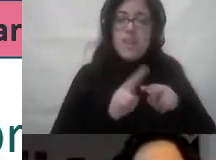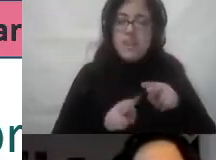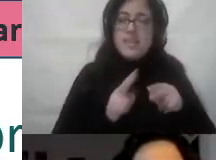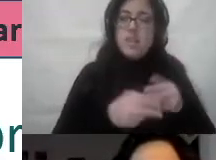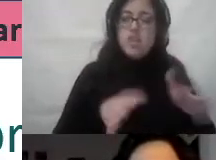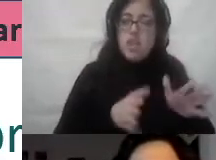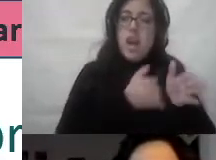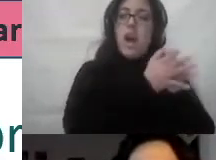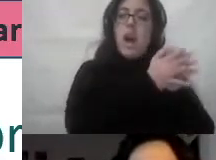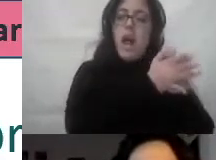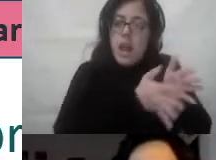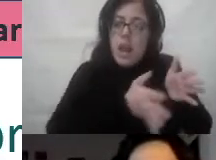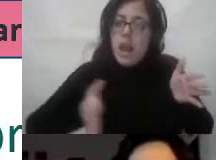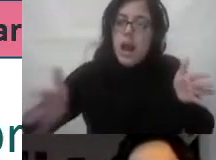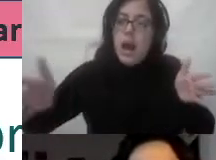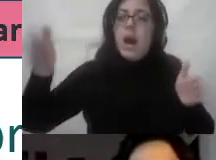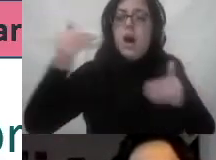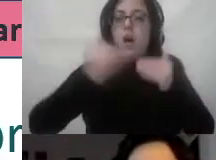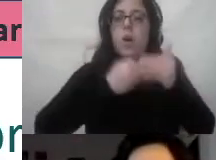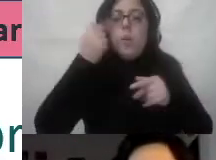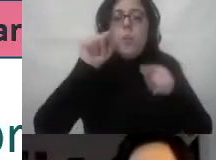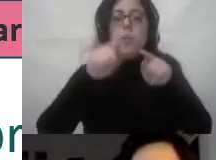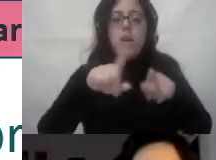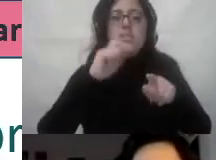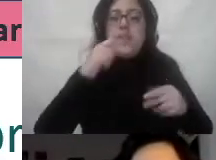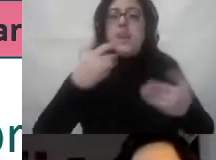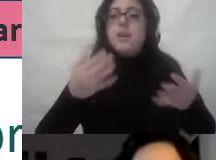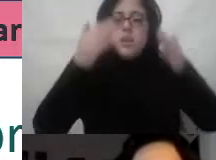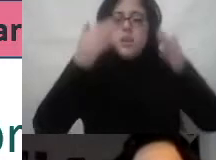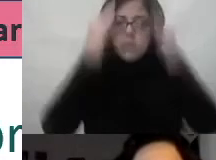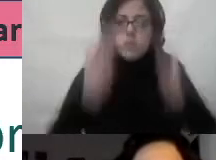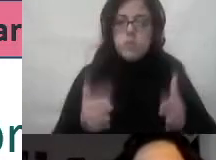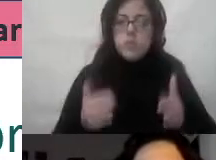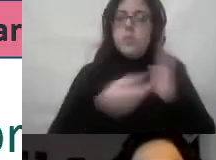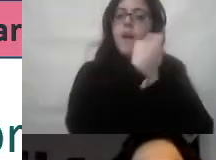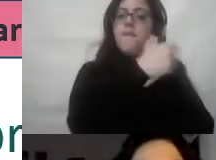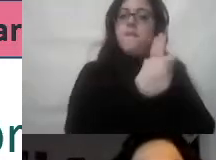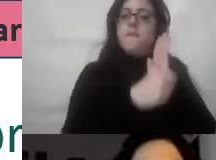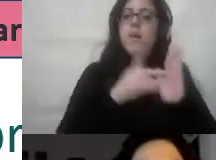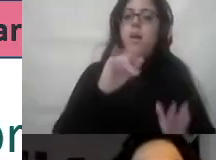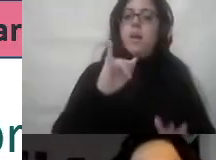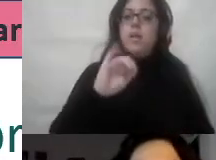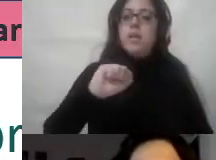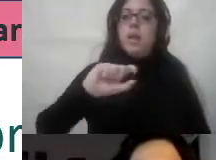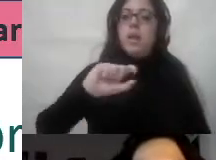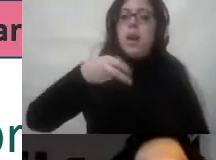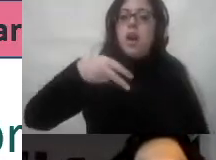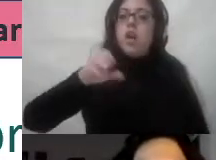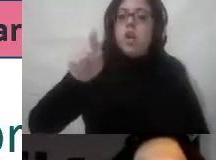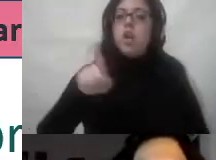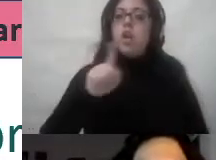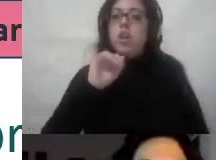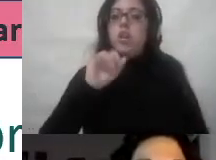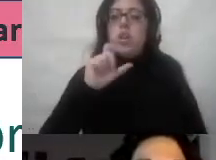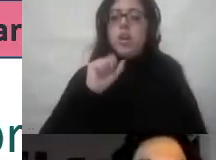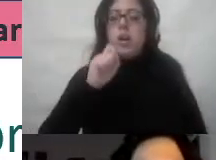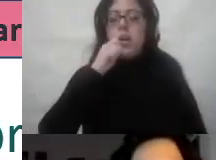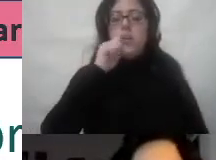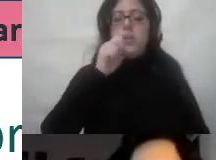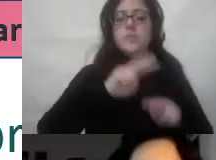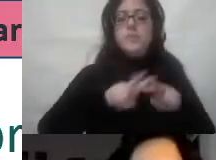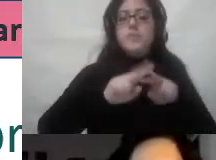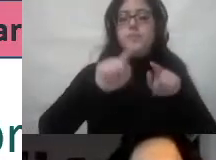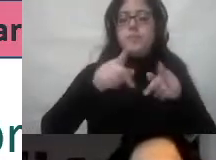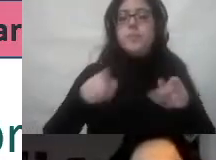Pero como esta actividad tiene una orientación diagnóstica, una intención diagnóstica, lo que yo hago en esta etapa es como una especie de